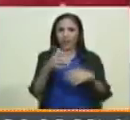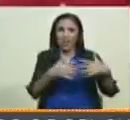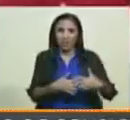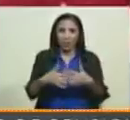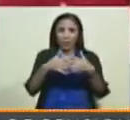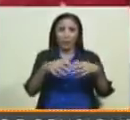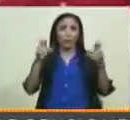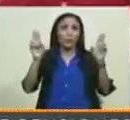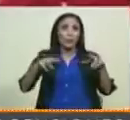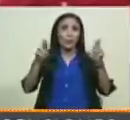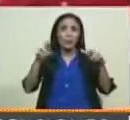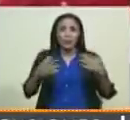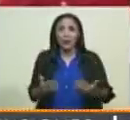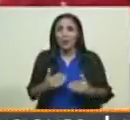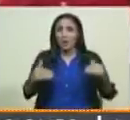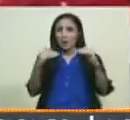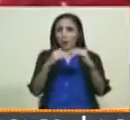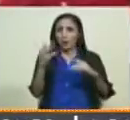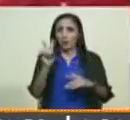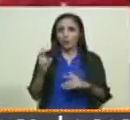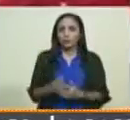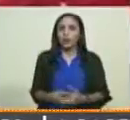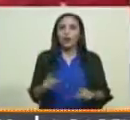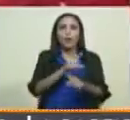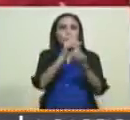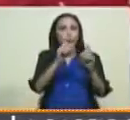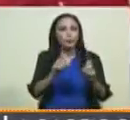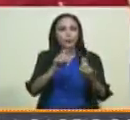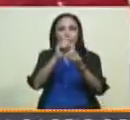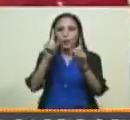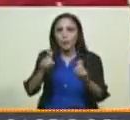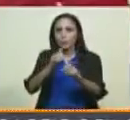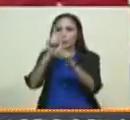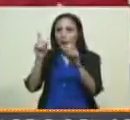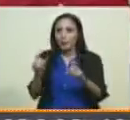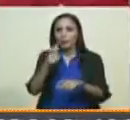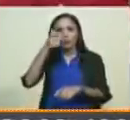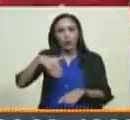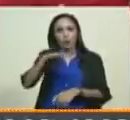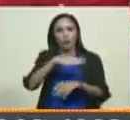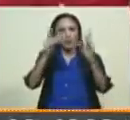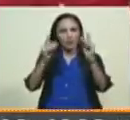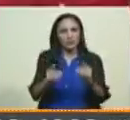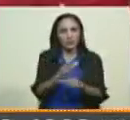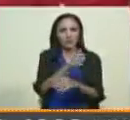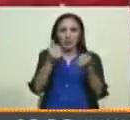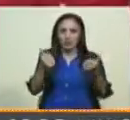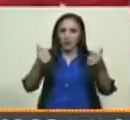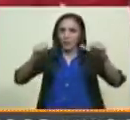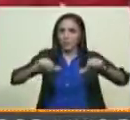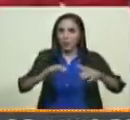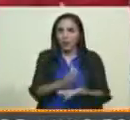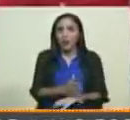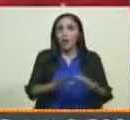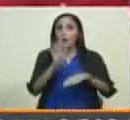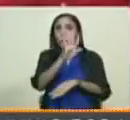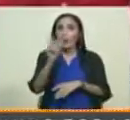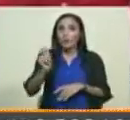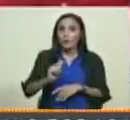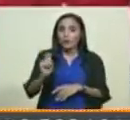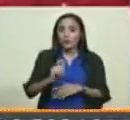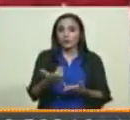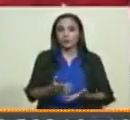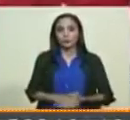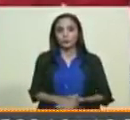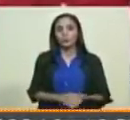Unidos, ha consultado a su pueblo 4 veces en 10 meses. El 30